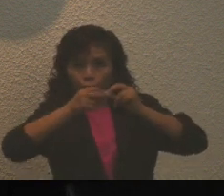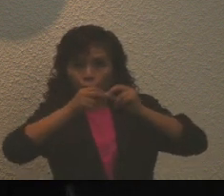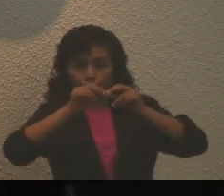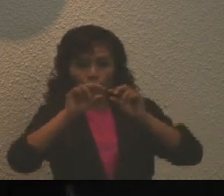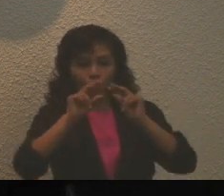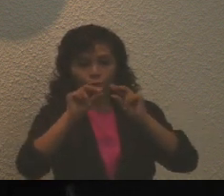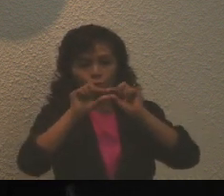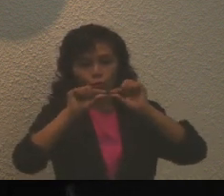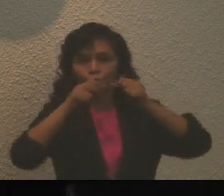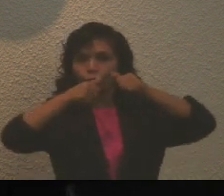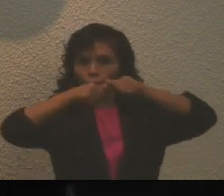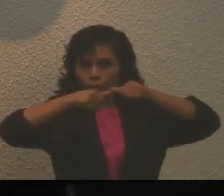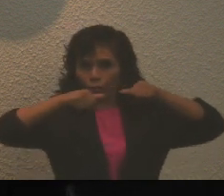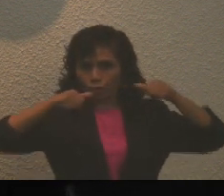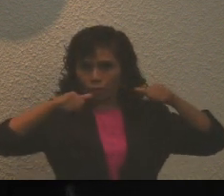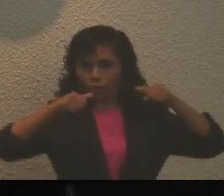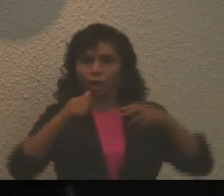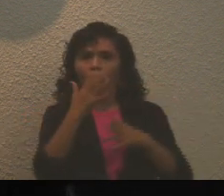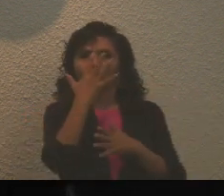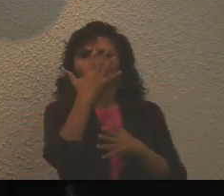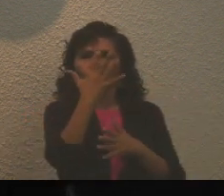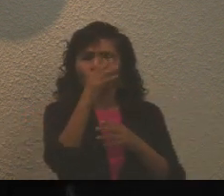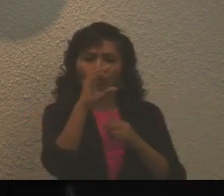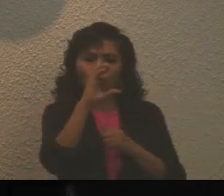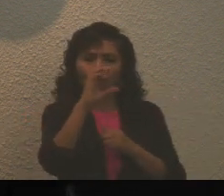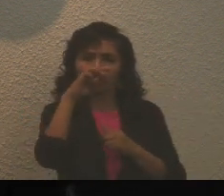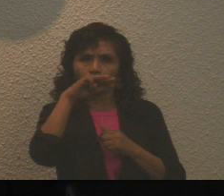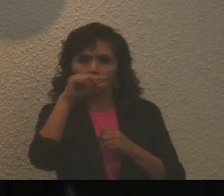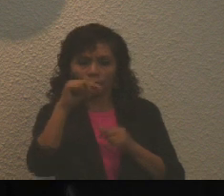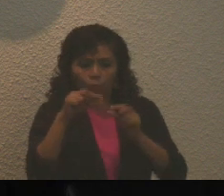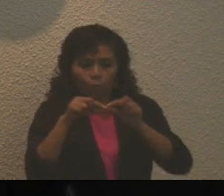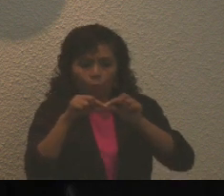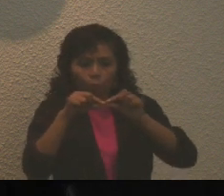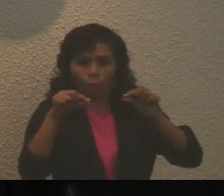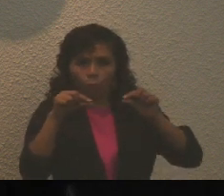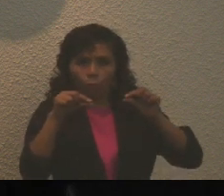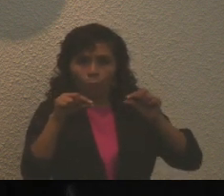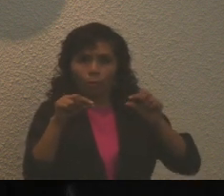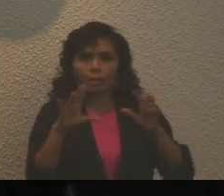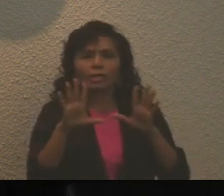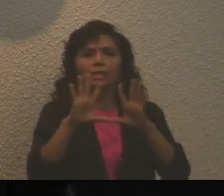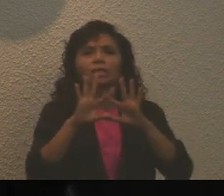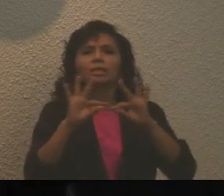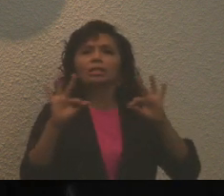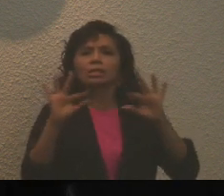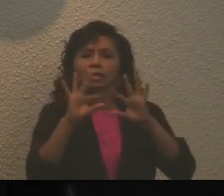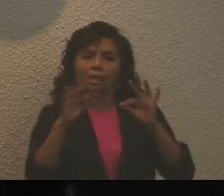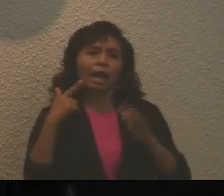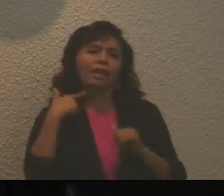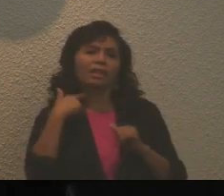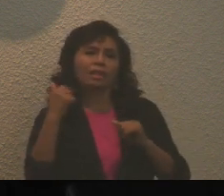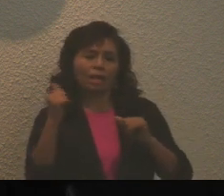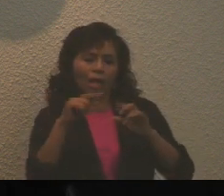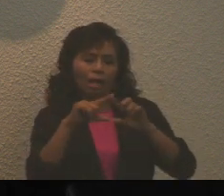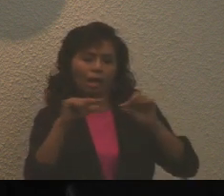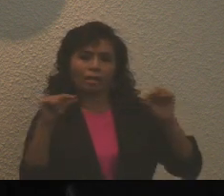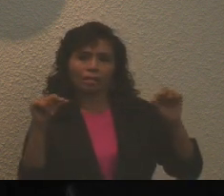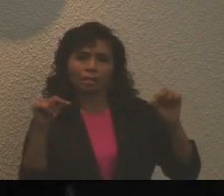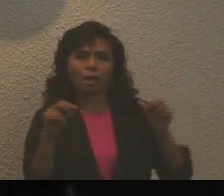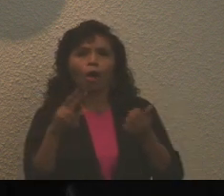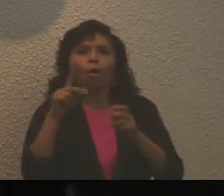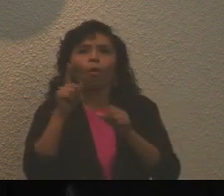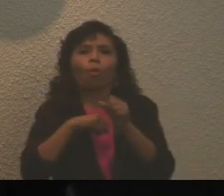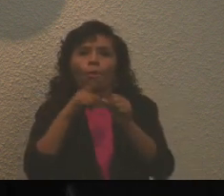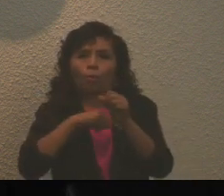cinta de seda de 5 centímetros de ancho, cinta de seda de 5 centímetros de ancho con color